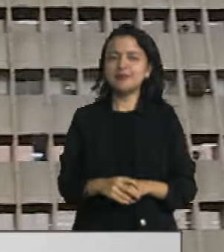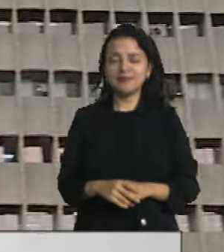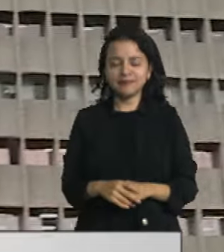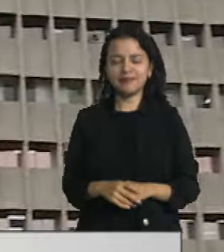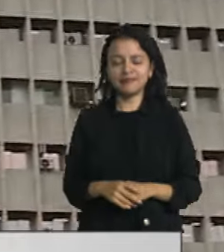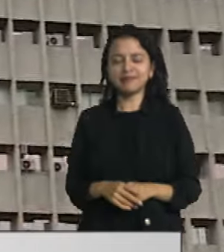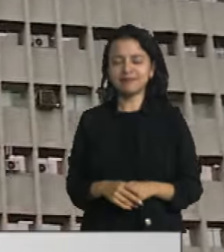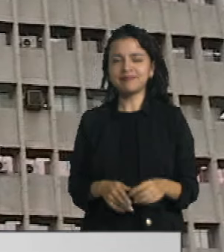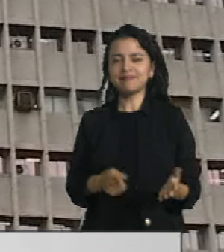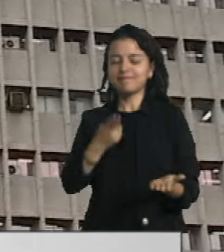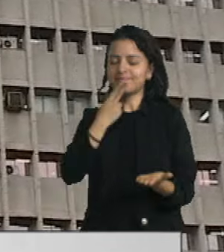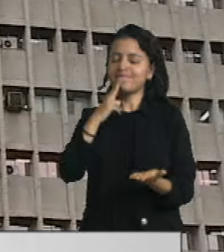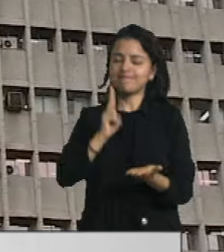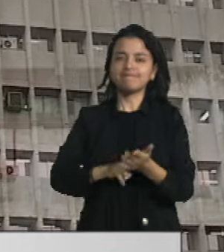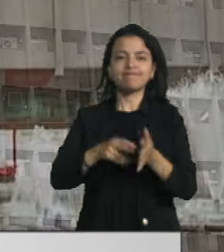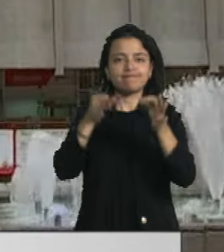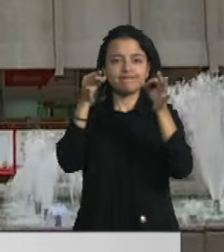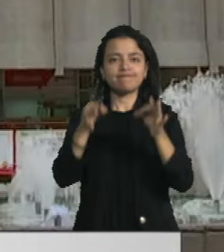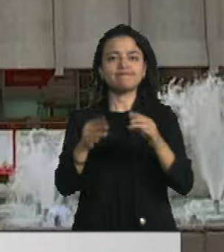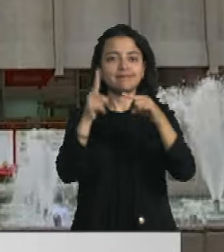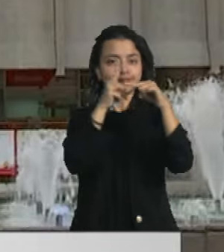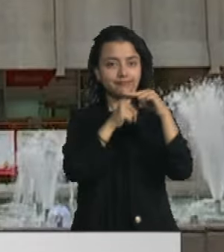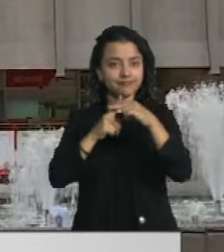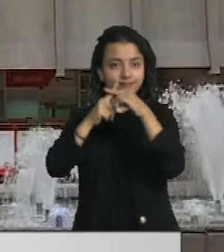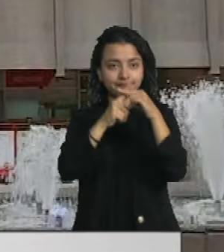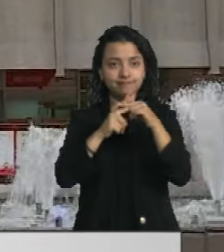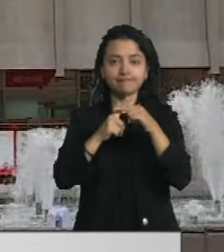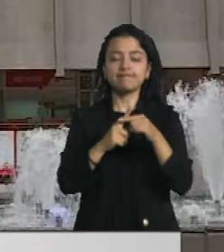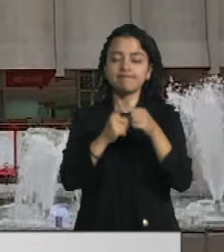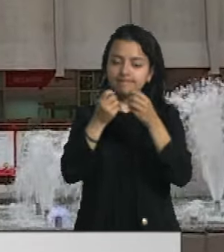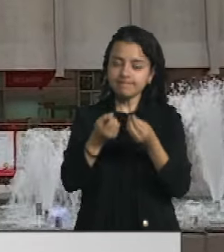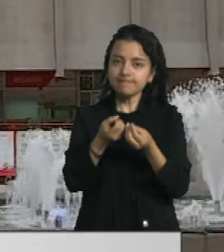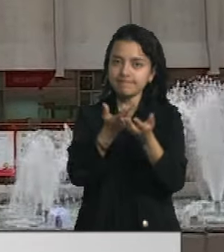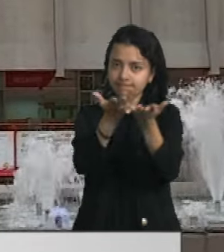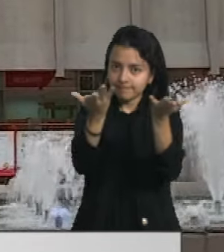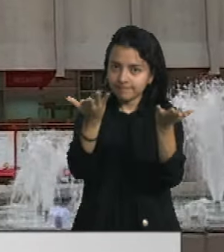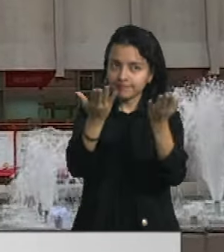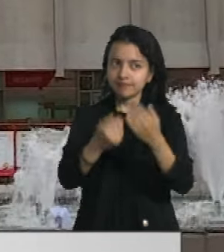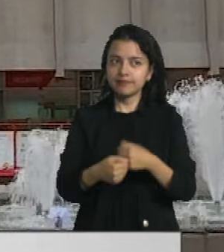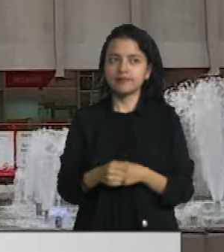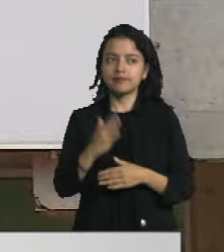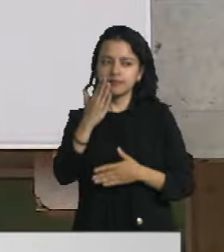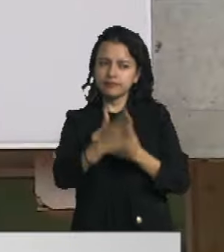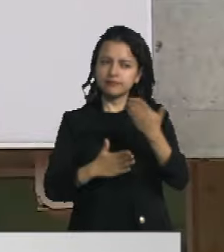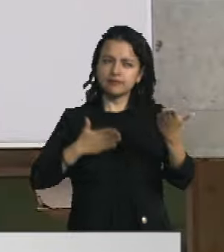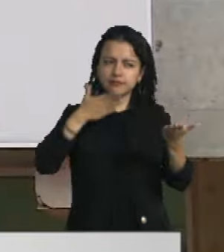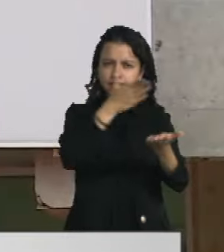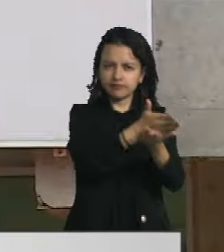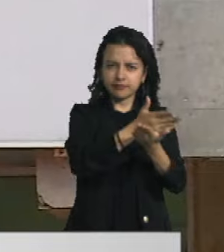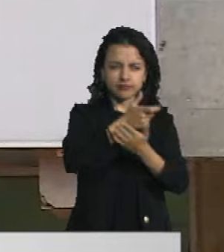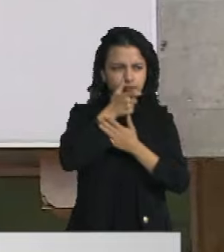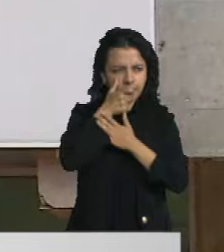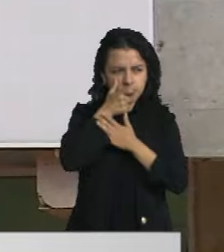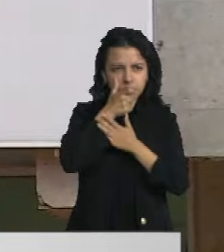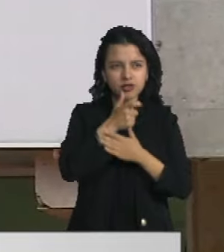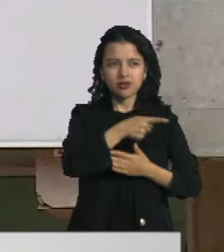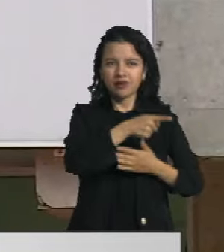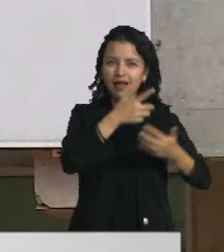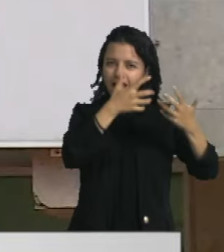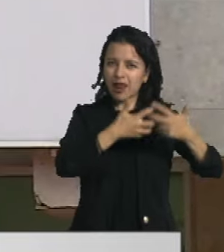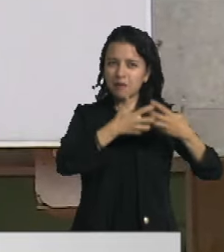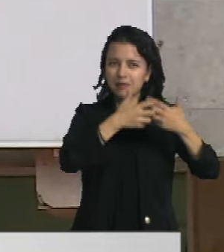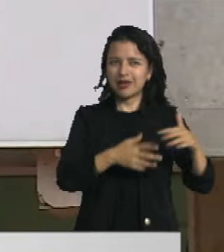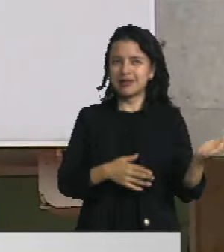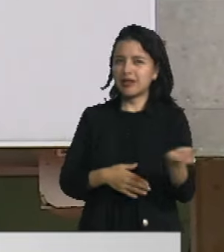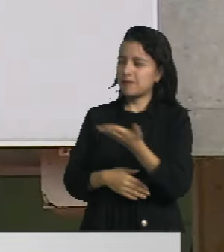través de un comunicado oficial, la Procuraduría General de la Nación dio a conocer la inspección disciplinaria que realiza a la empresa de servicios públicos